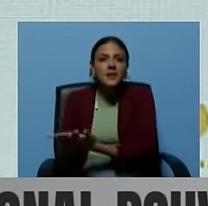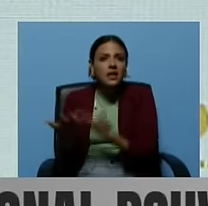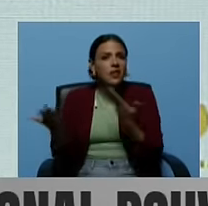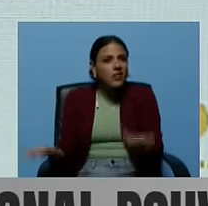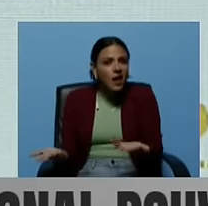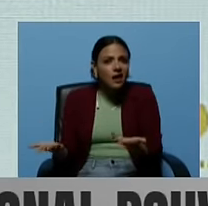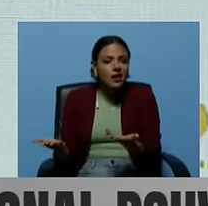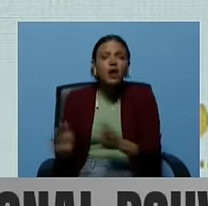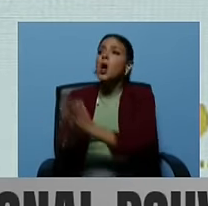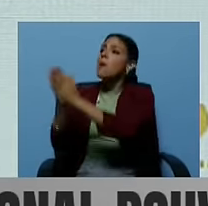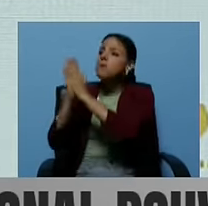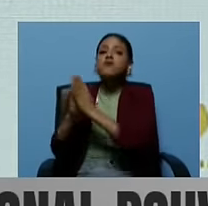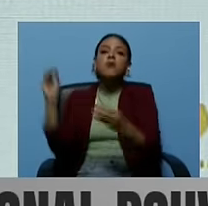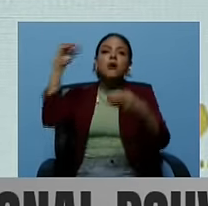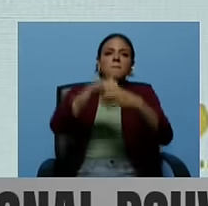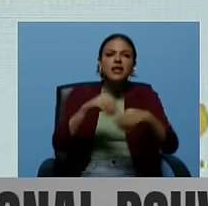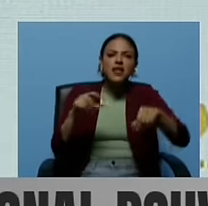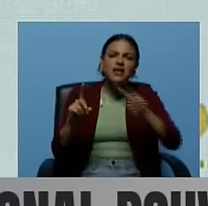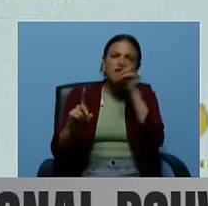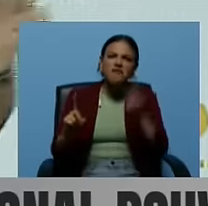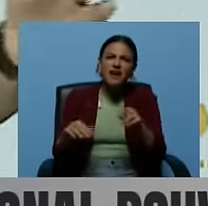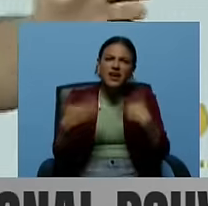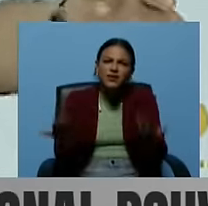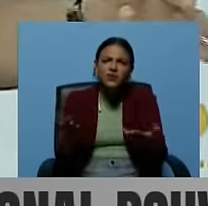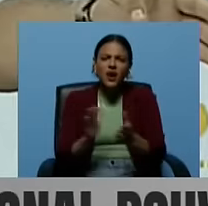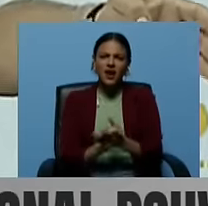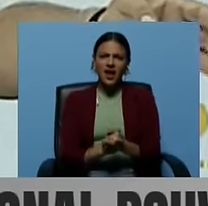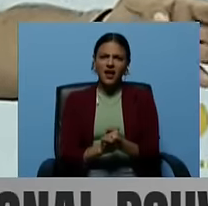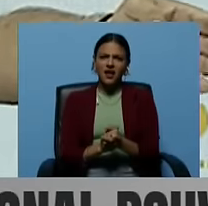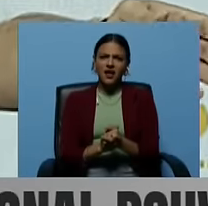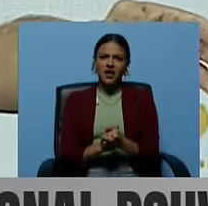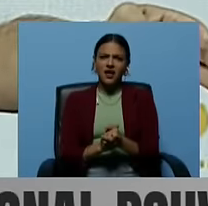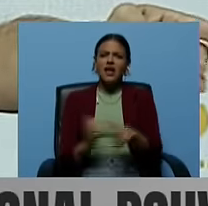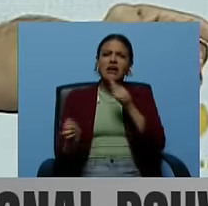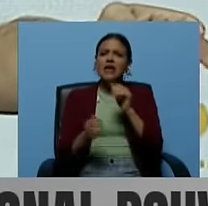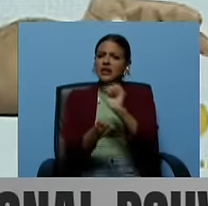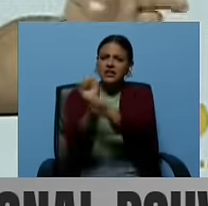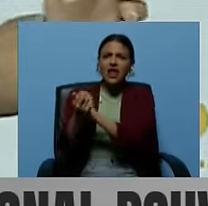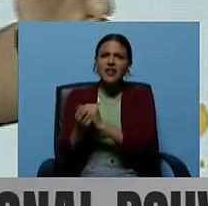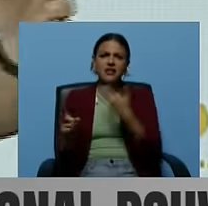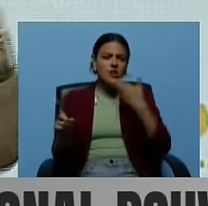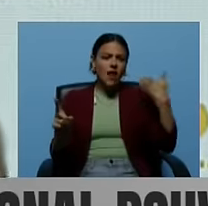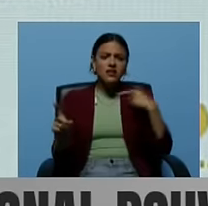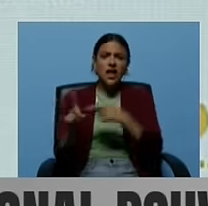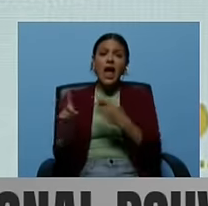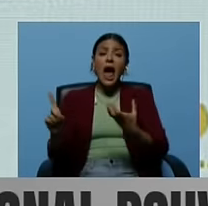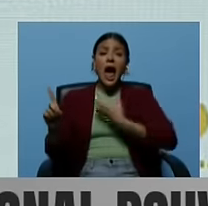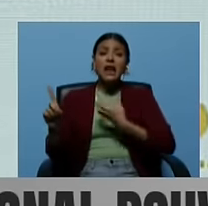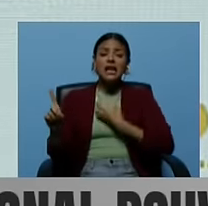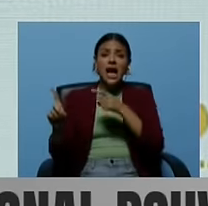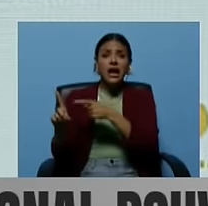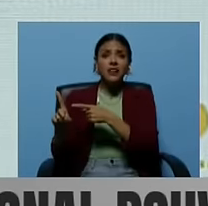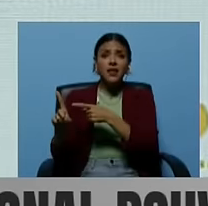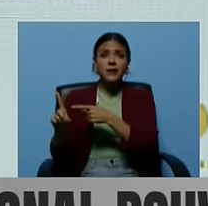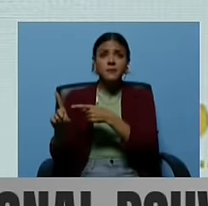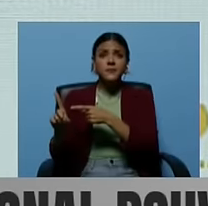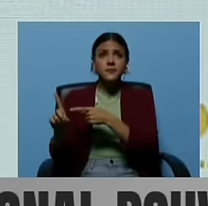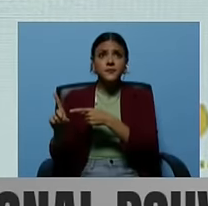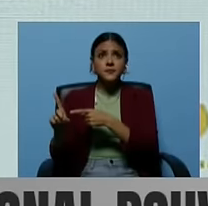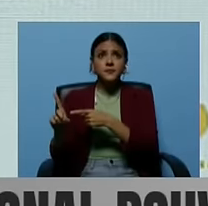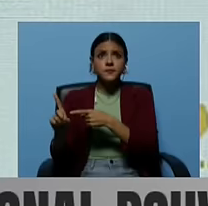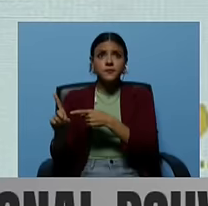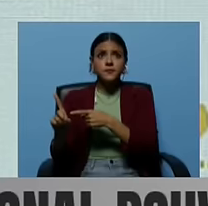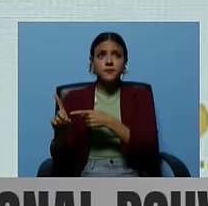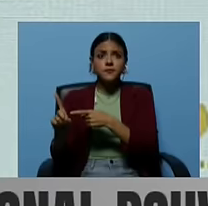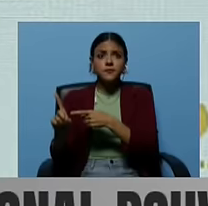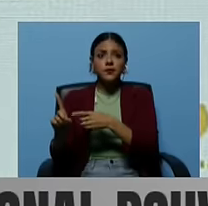que invadan a su propio país. Está detenido, recientemente fue detenido el alcalde de